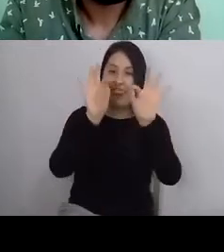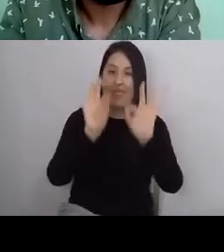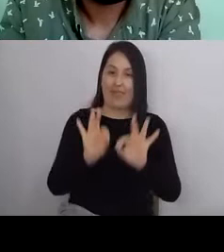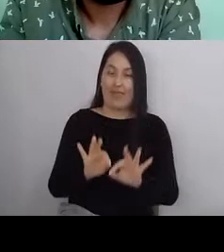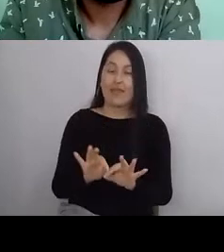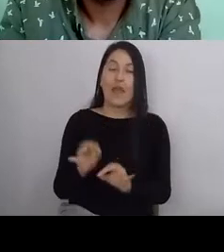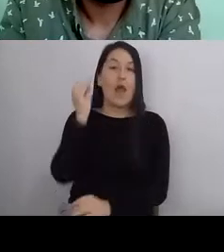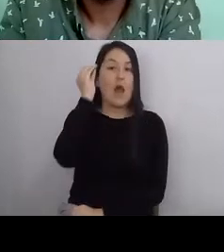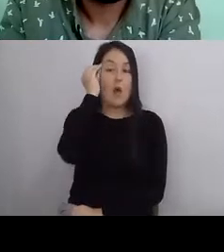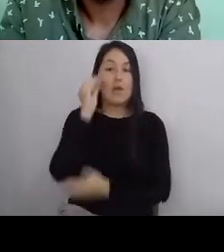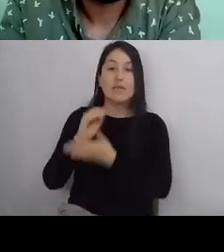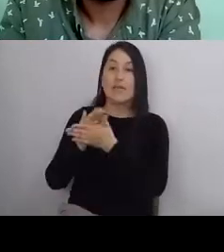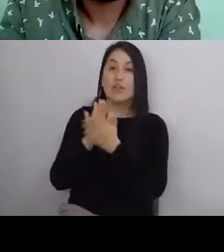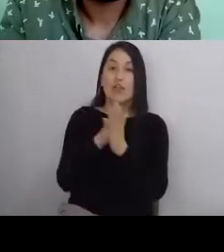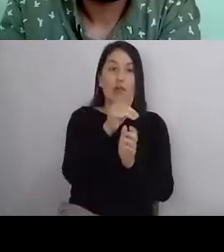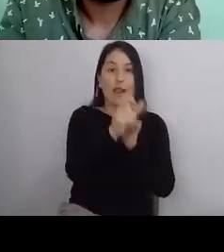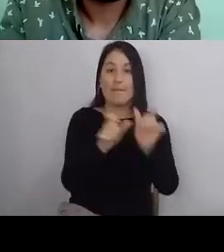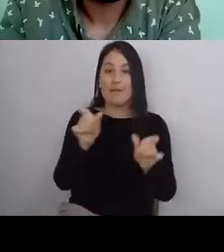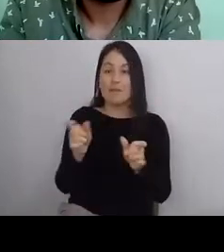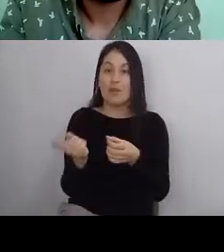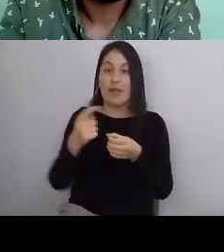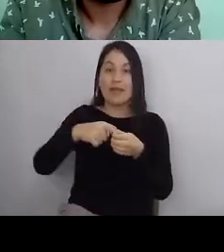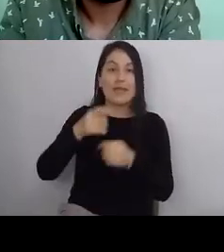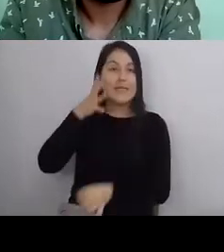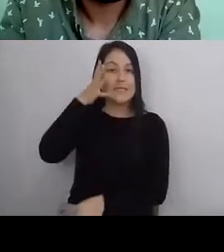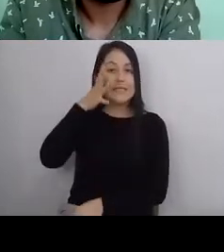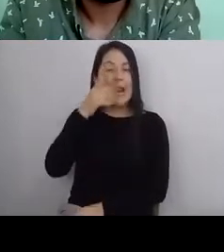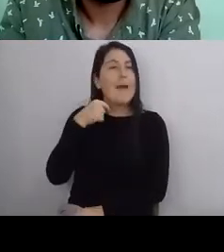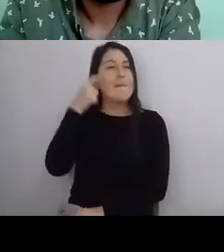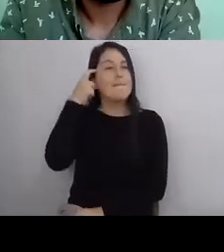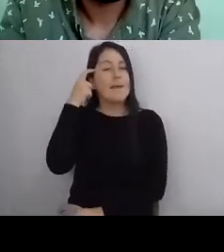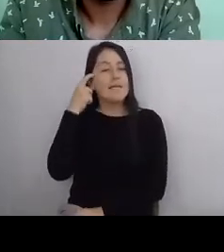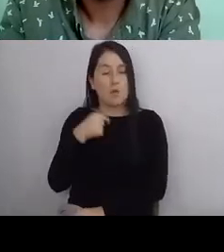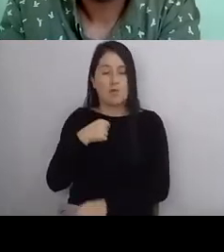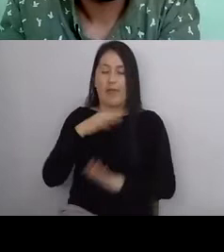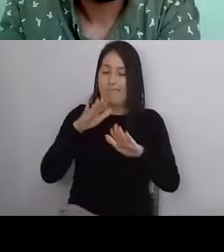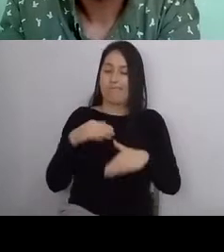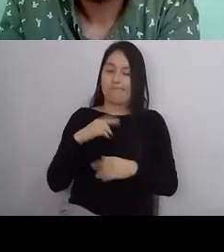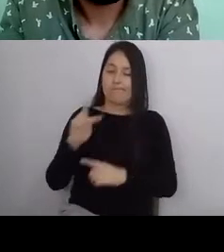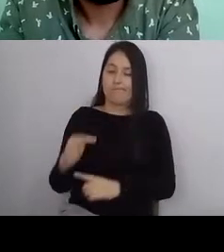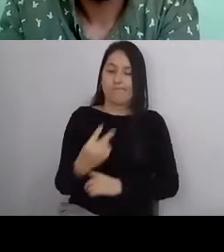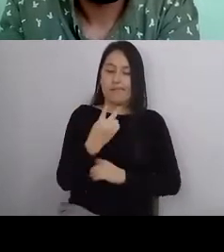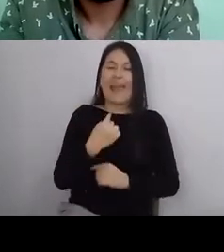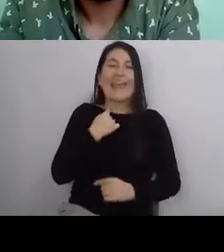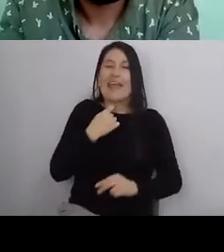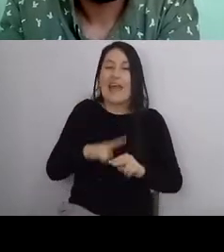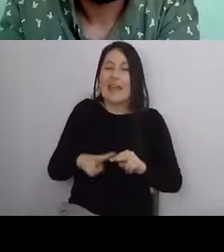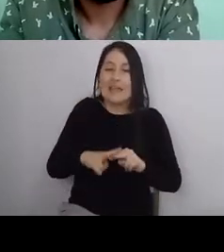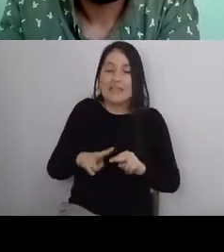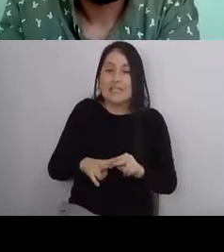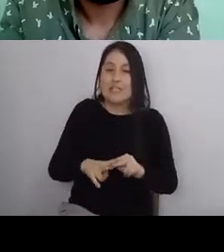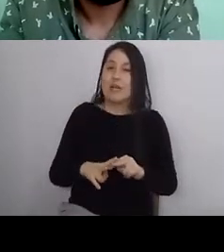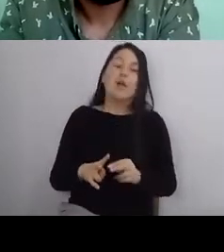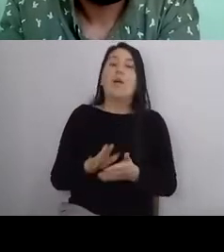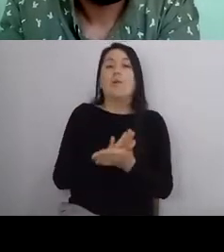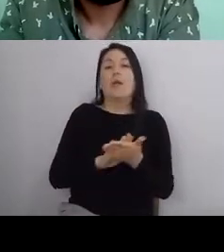personas que están acá en la charla. Piensen en ustedes, piensen en qué han hecho últimamente, si están